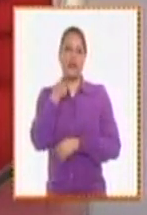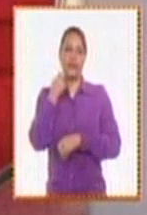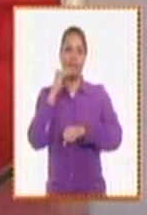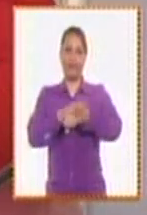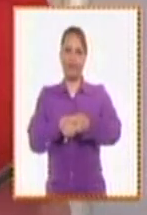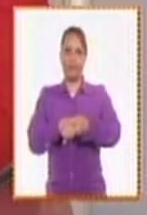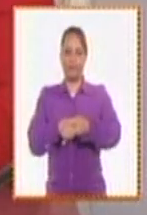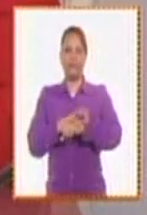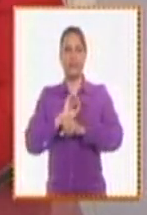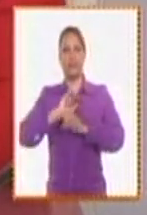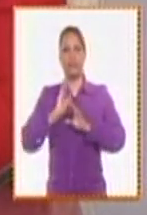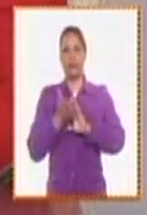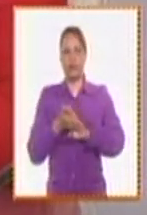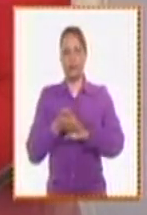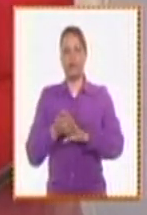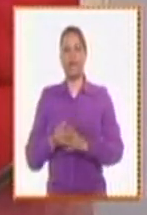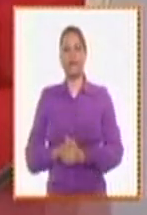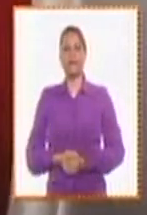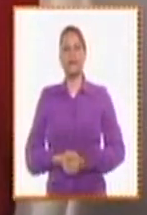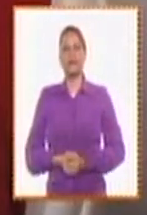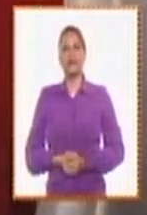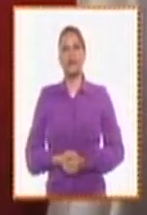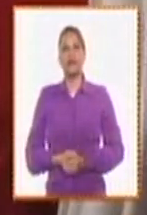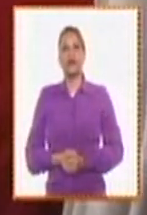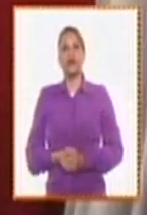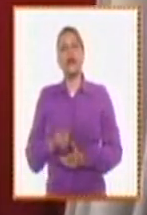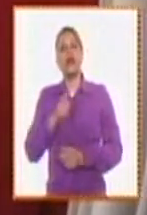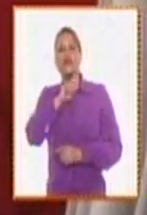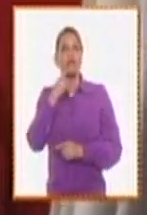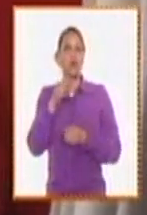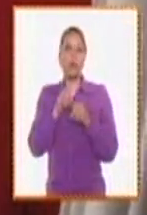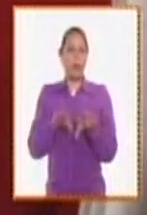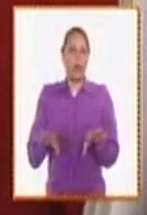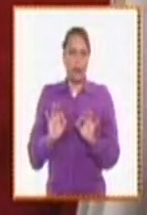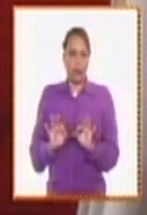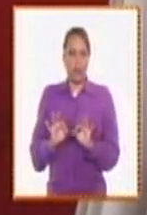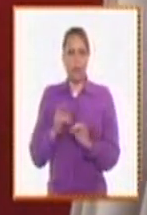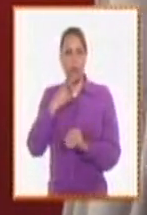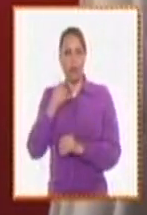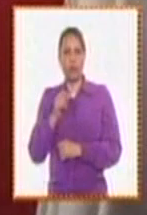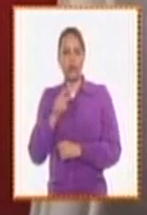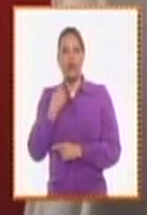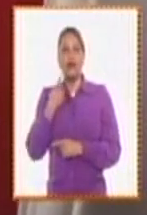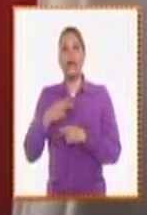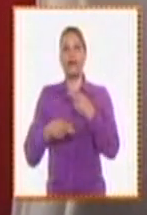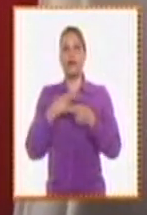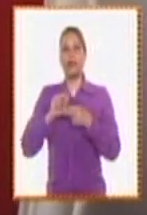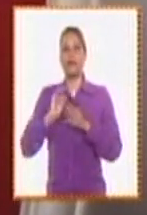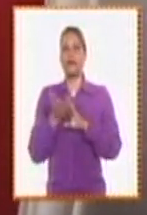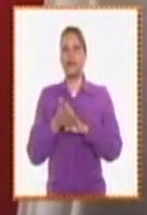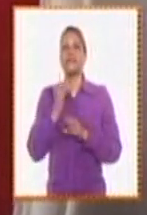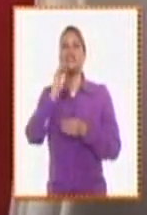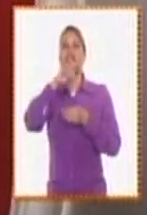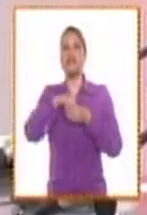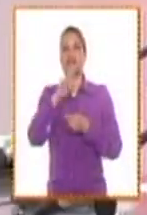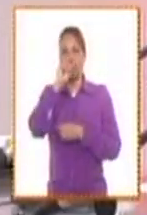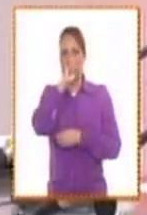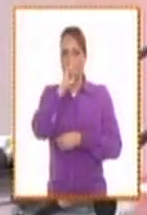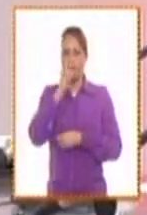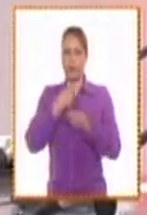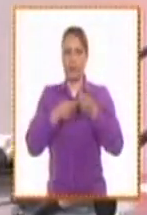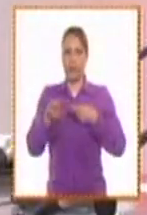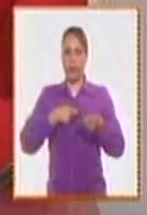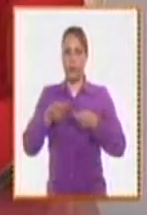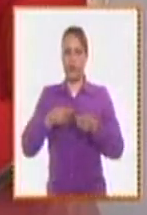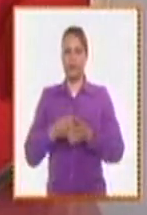básica del delito. Pero esas son las actuaciones más comunes. Más comunes, las más comunes dentro de este negocio. Ahora, es válido